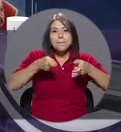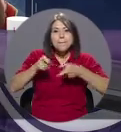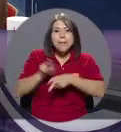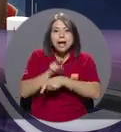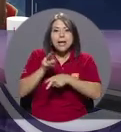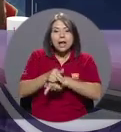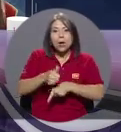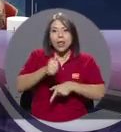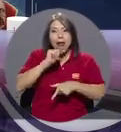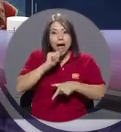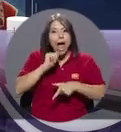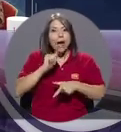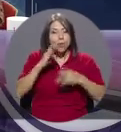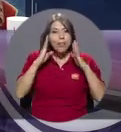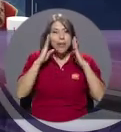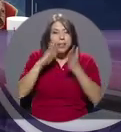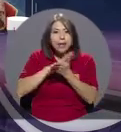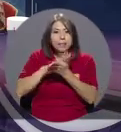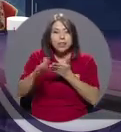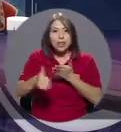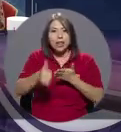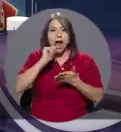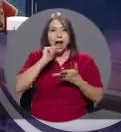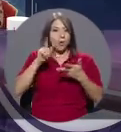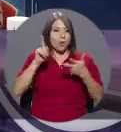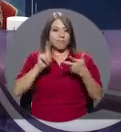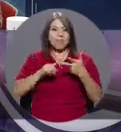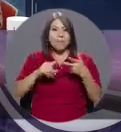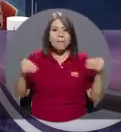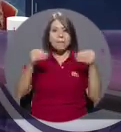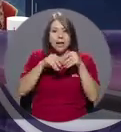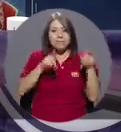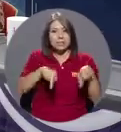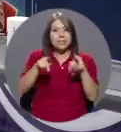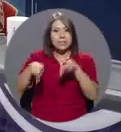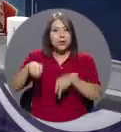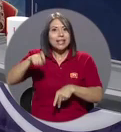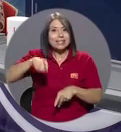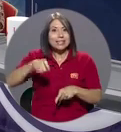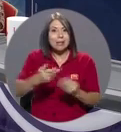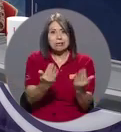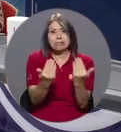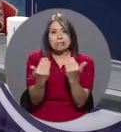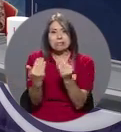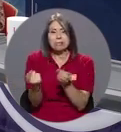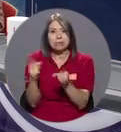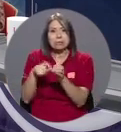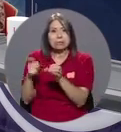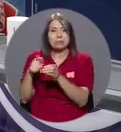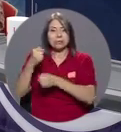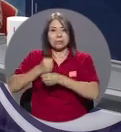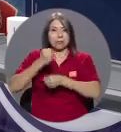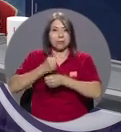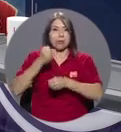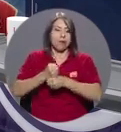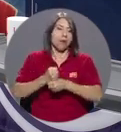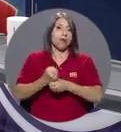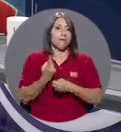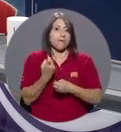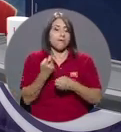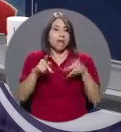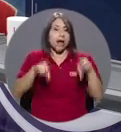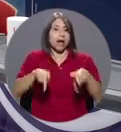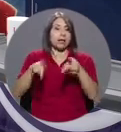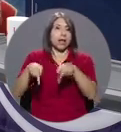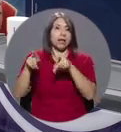del manejo del agua, por ejemplo, tratamiento del agua. Necesitamos más personas, ¿verdad?, que se quieran unir y trabajar en esto. Definitivamente